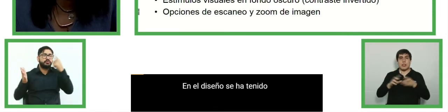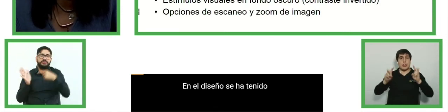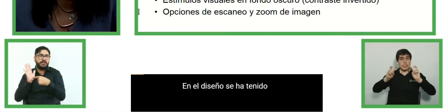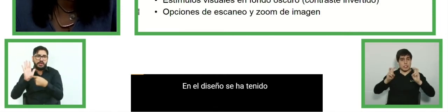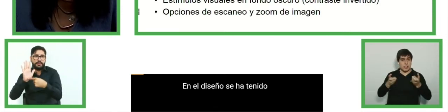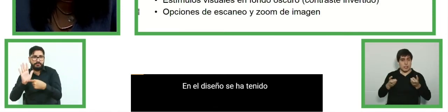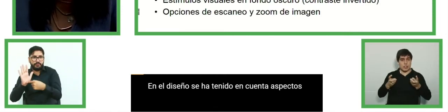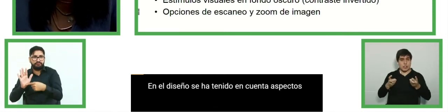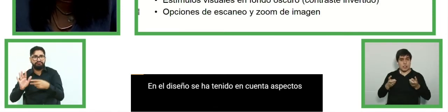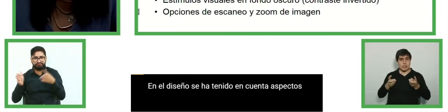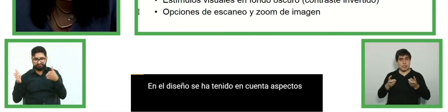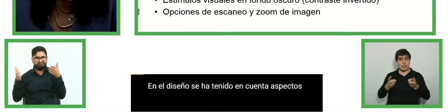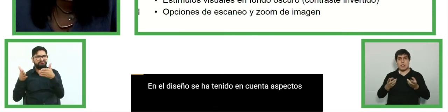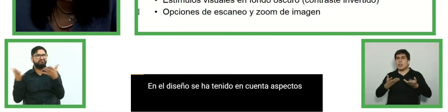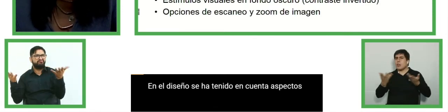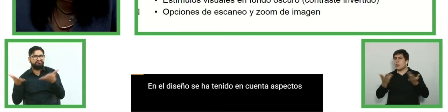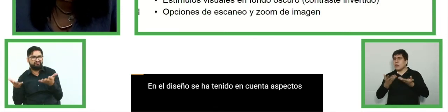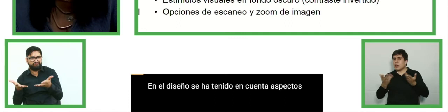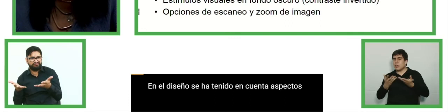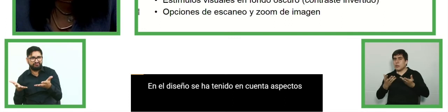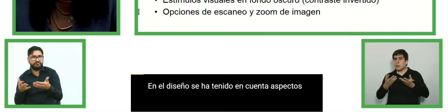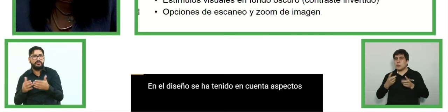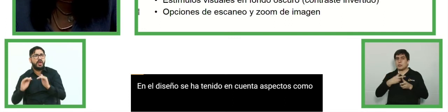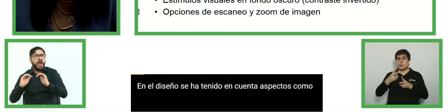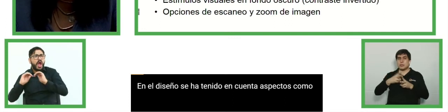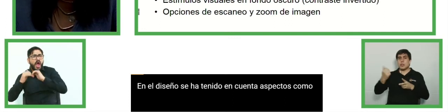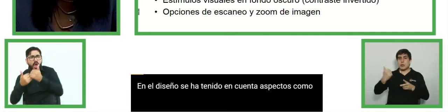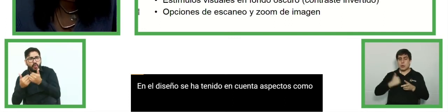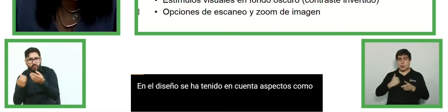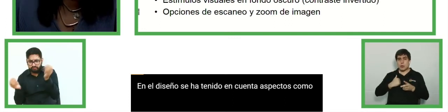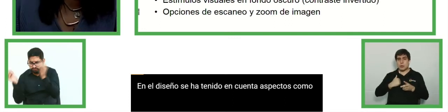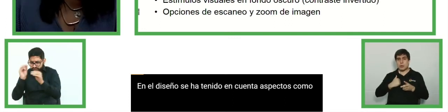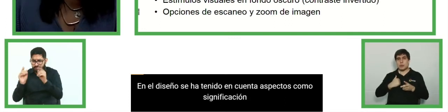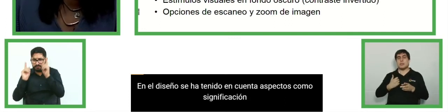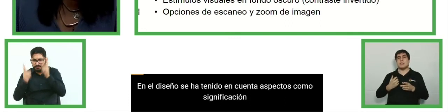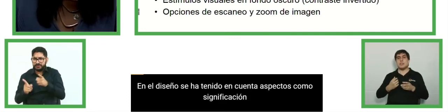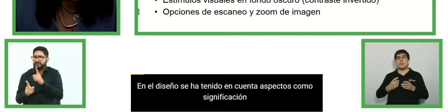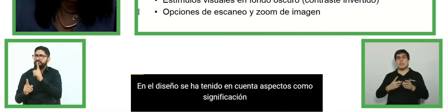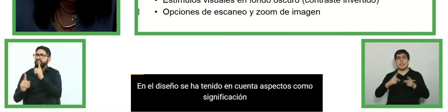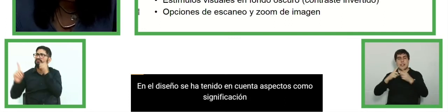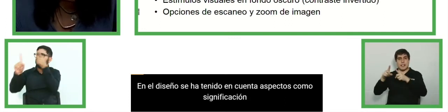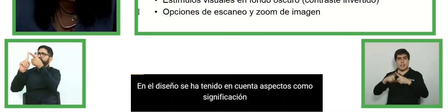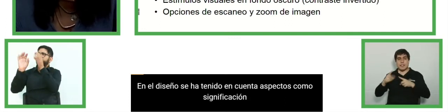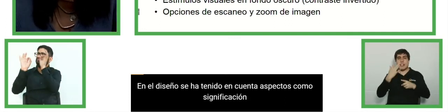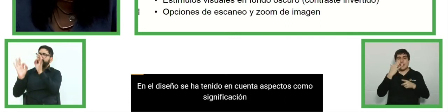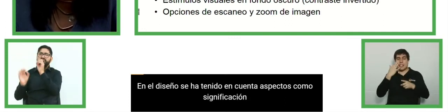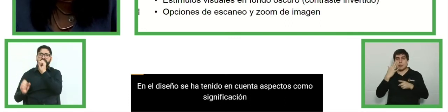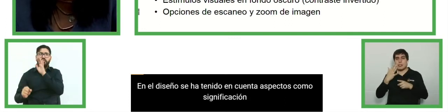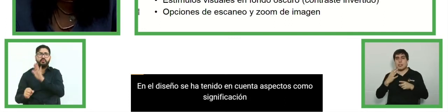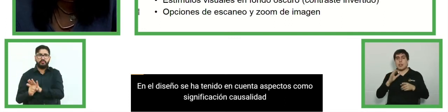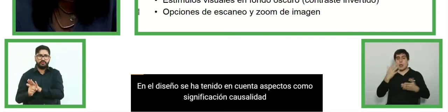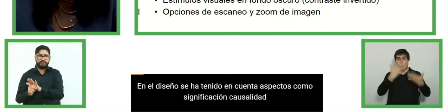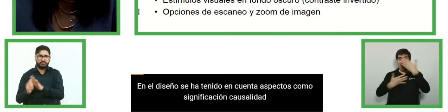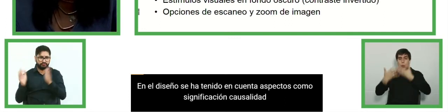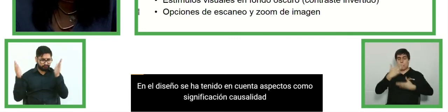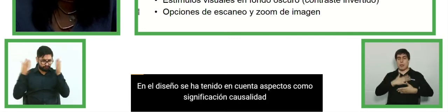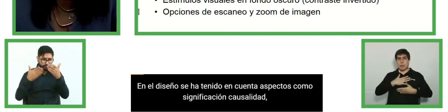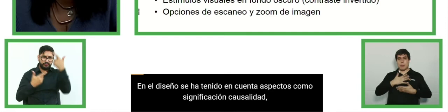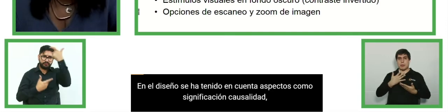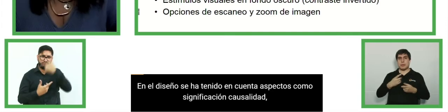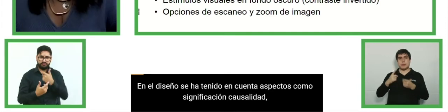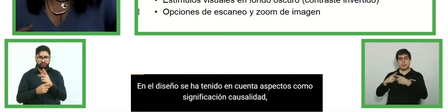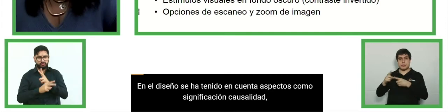significación, causalidad, atribución, normas, potencial de afrontamiento, diferenciación de emociones, autocuidado, entre